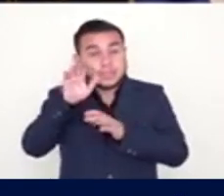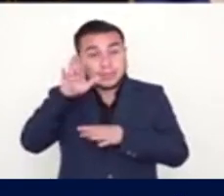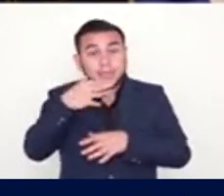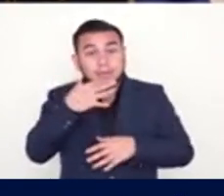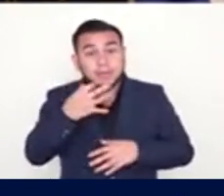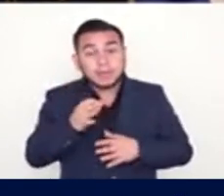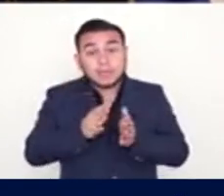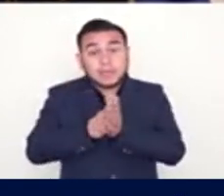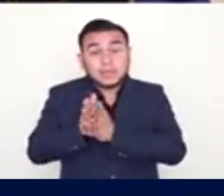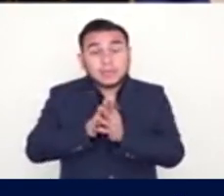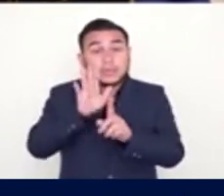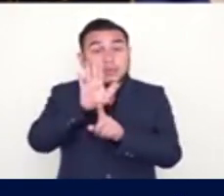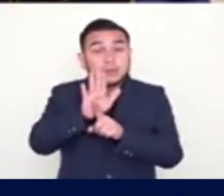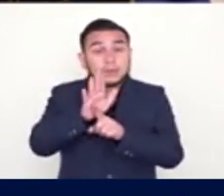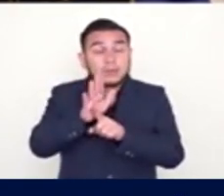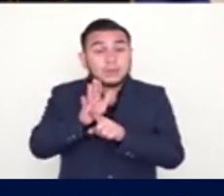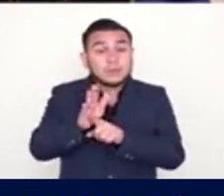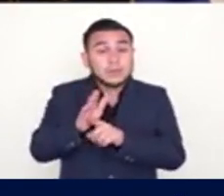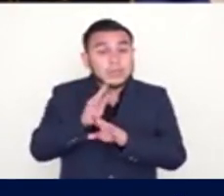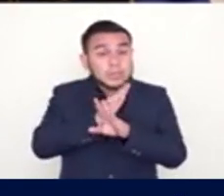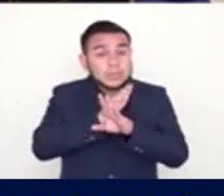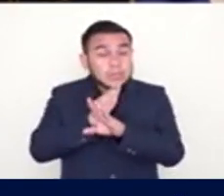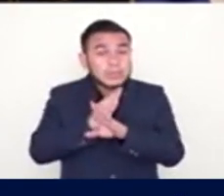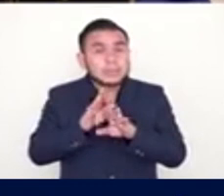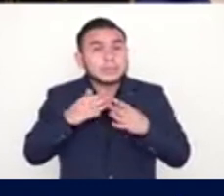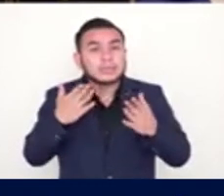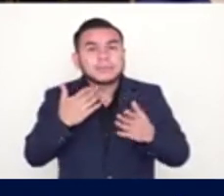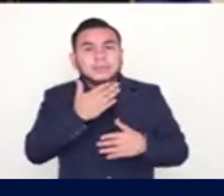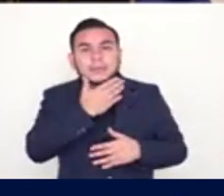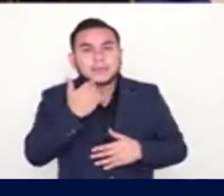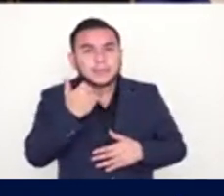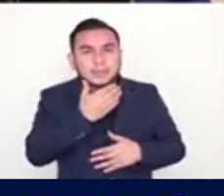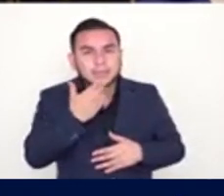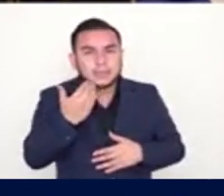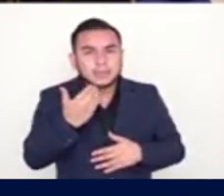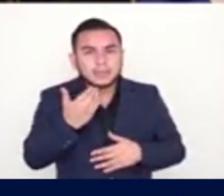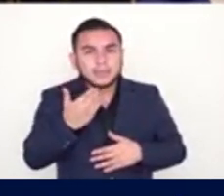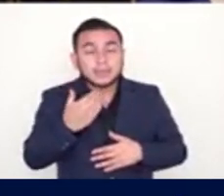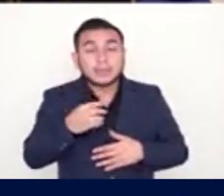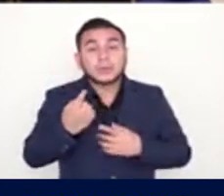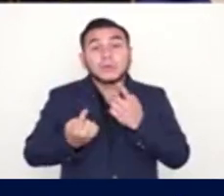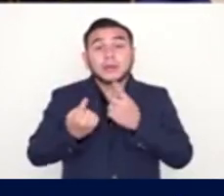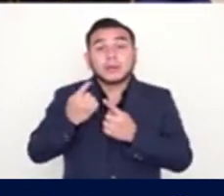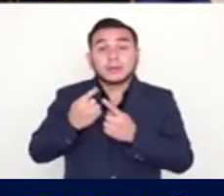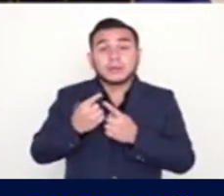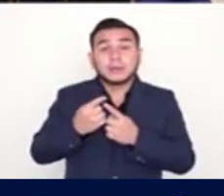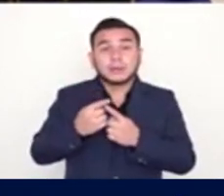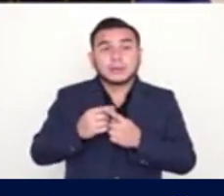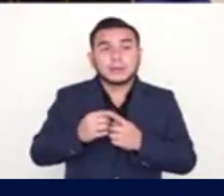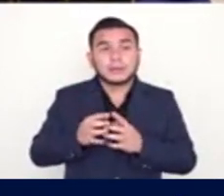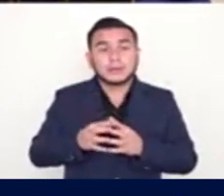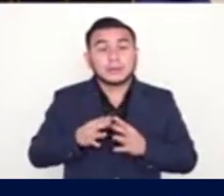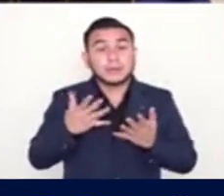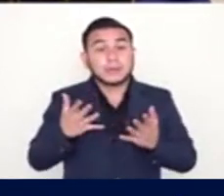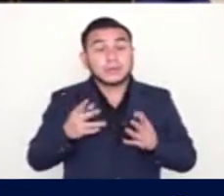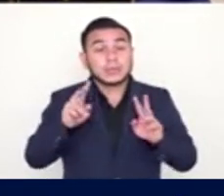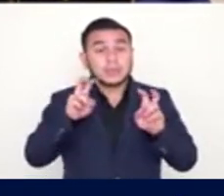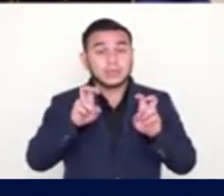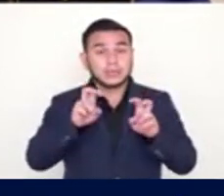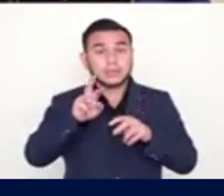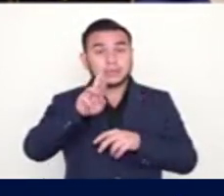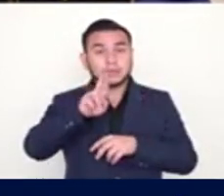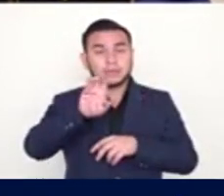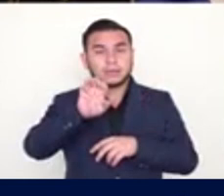los intereses que tú defendes. Es bueno, que lo que pasa es que también la pregunta hay que tomarla por donde viene. Tú venís y decís, los republicanos,